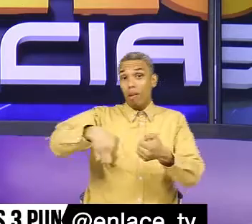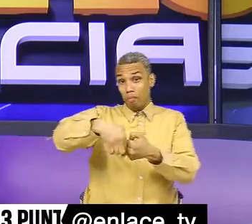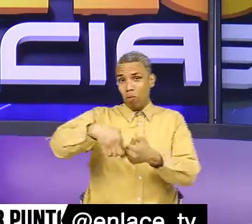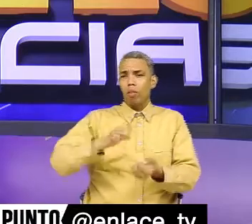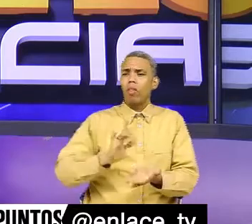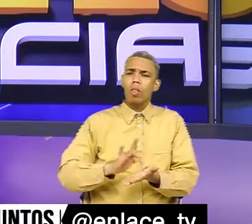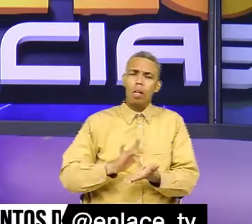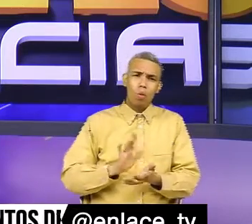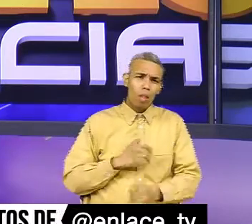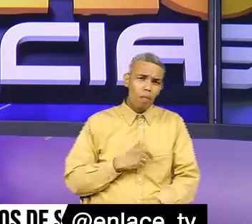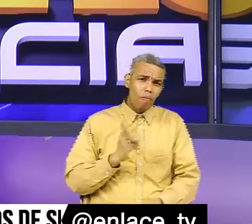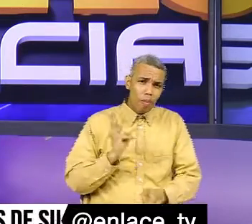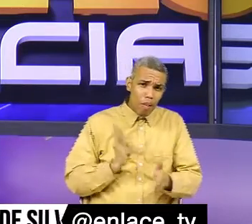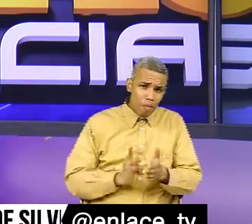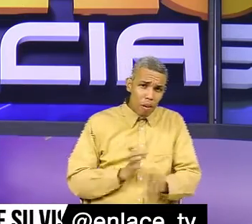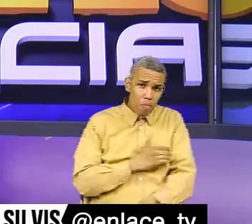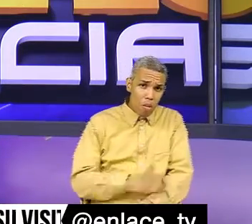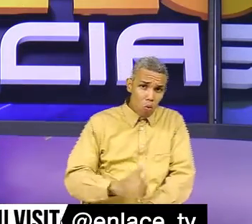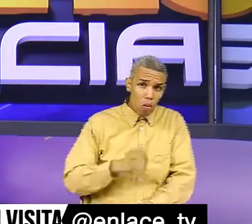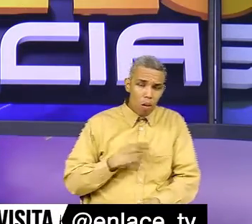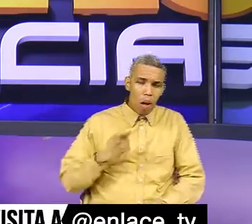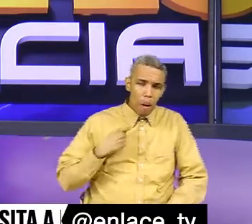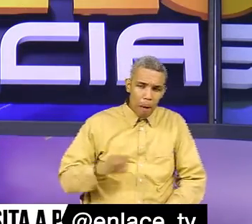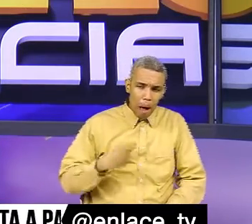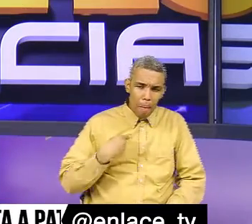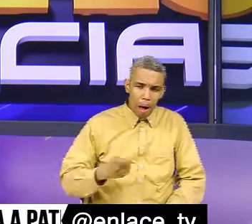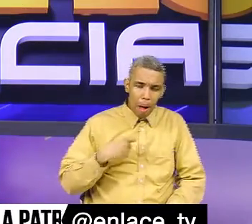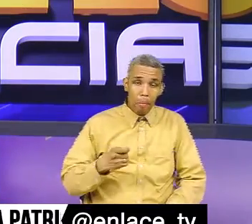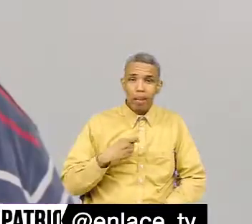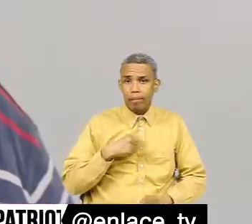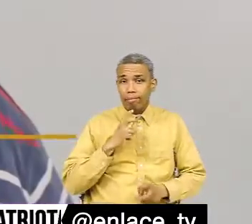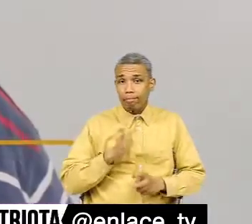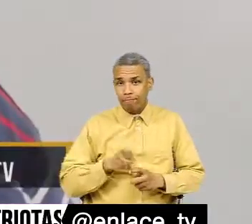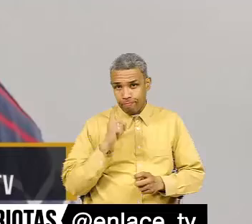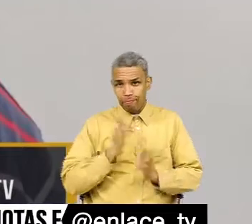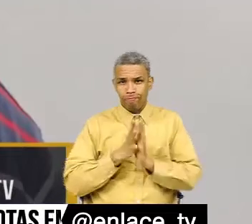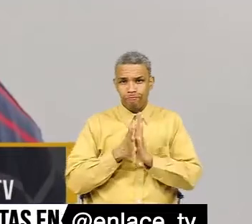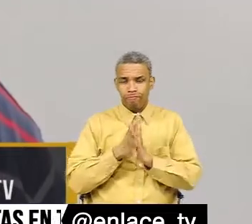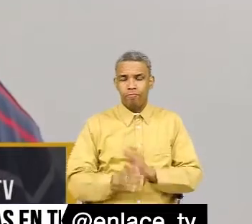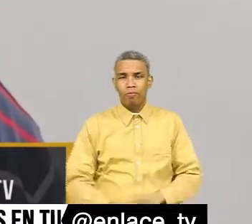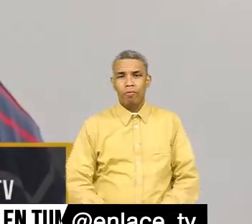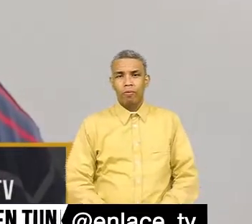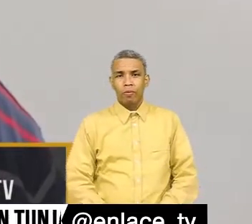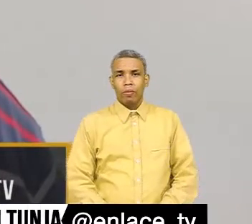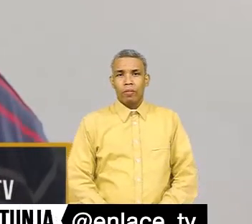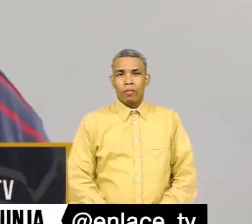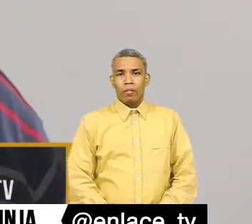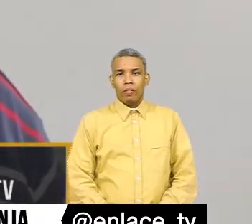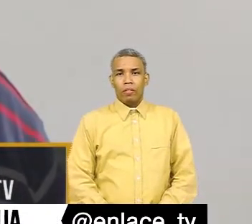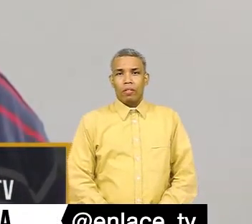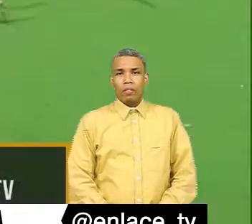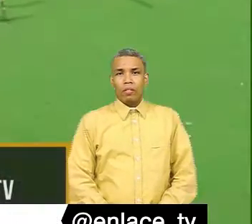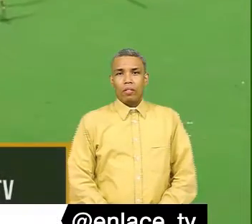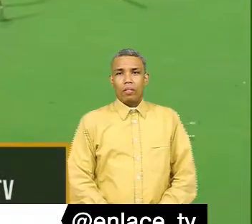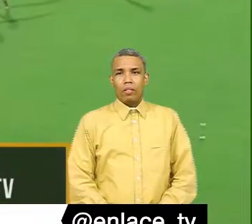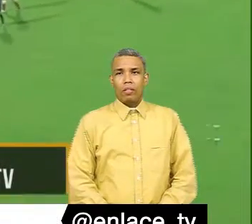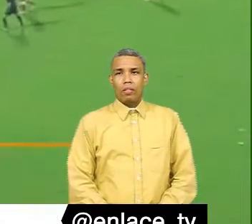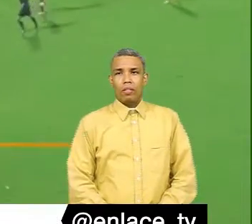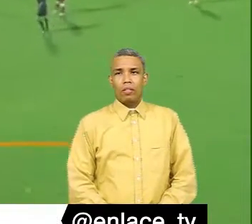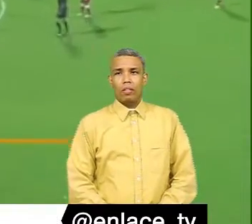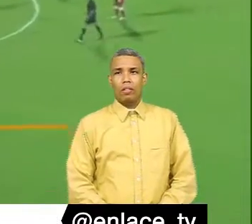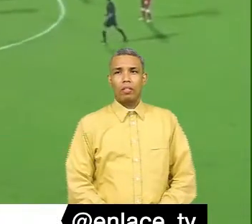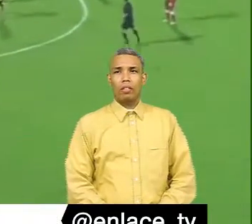de pesos que dejaron los anteriores administradores. El máximo directivo del Onceno Aurinegro, en diálogo con Enlace Noticias, se